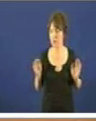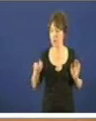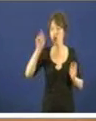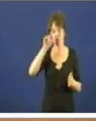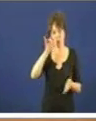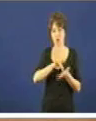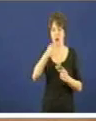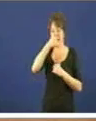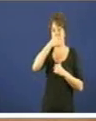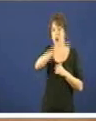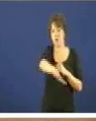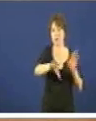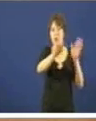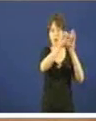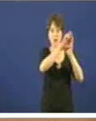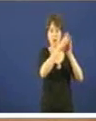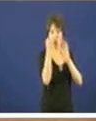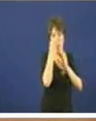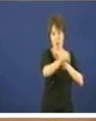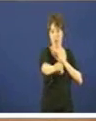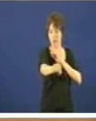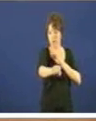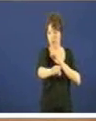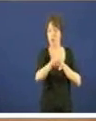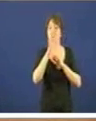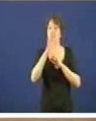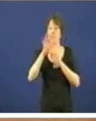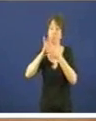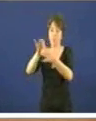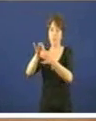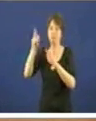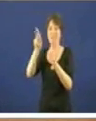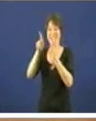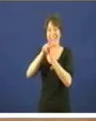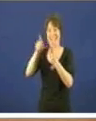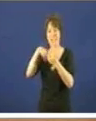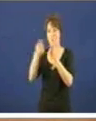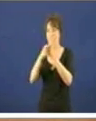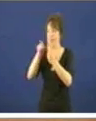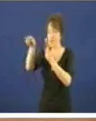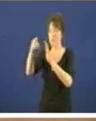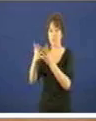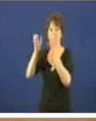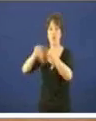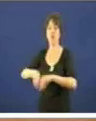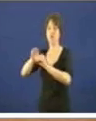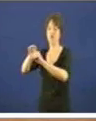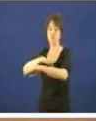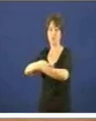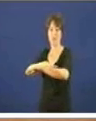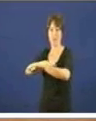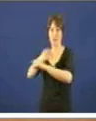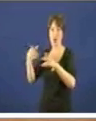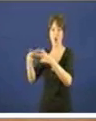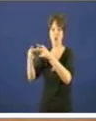de inconstitucionalidade contra o Real Decreto Lei aprobado polo seu goberno socio en Madrid. Vaya rematando, y estamos presidente. Intentando